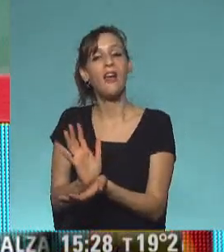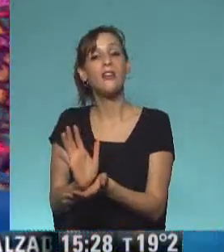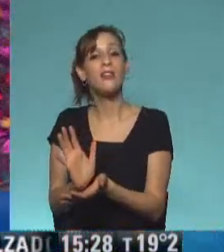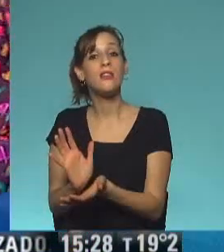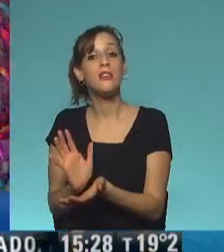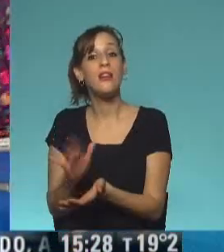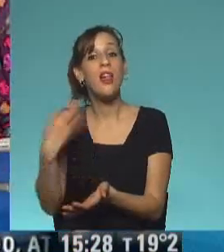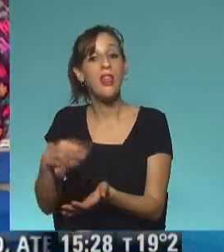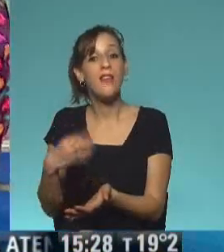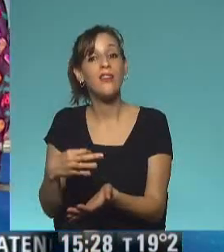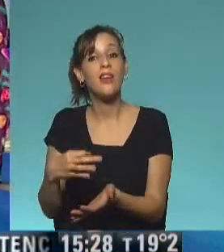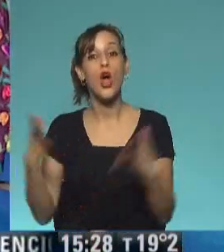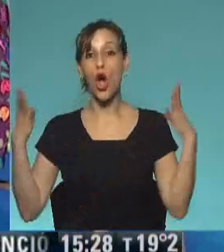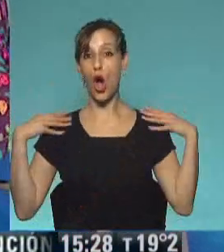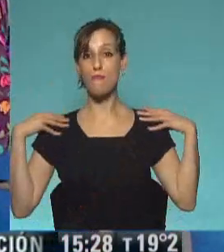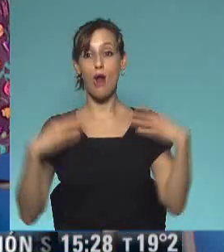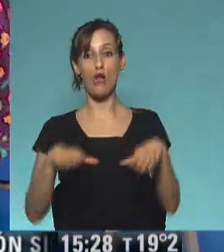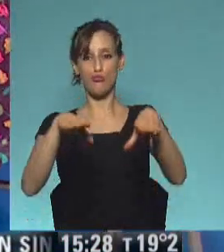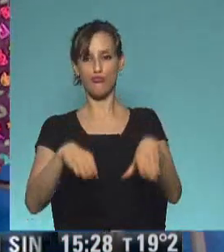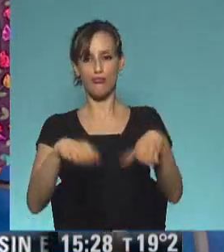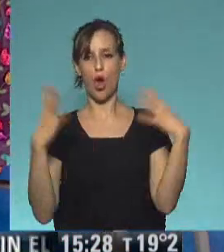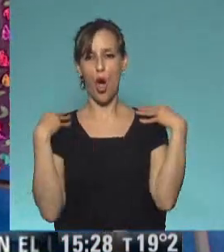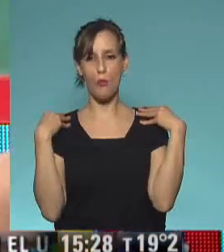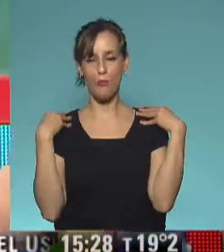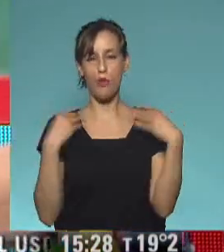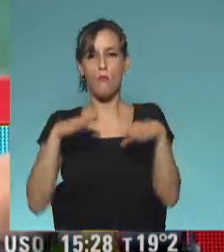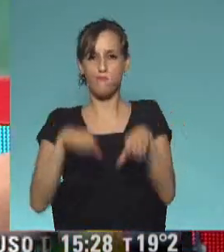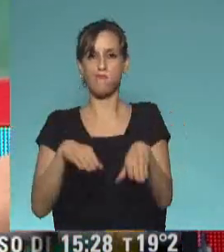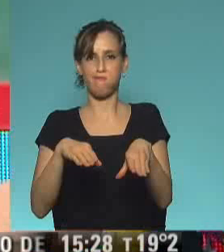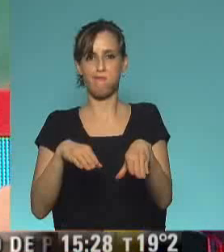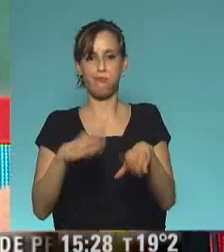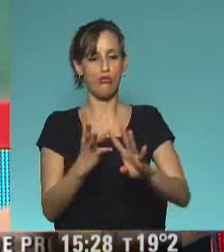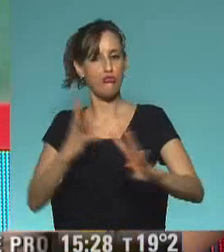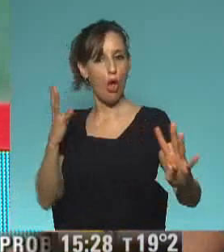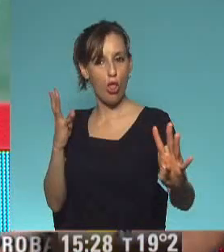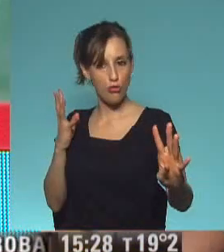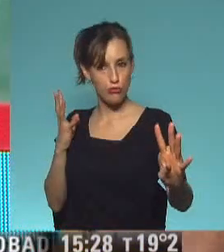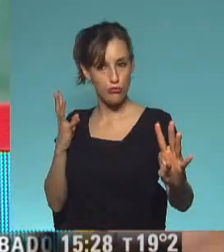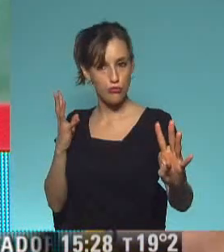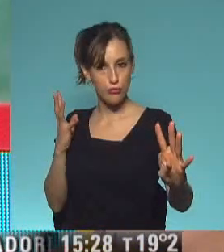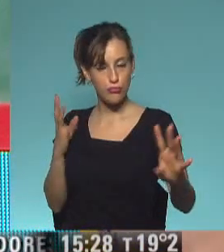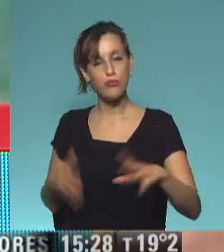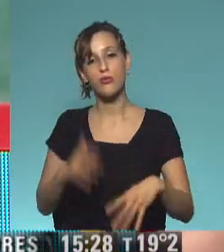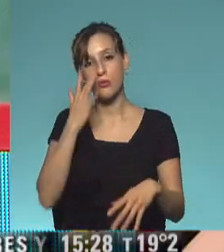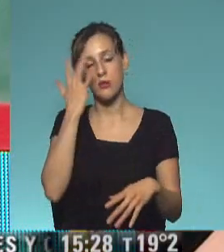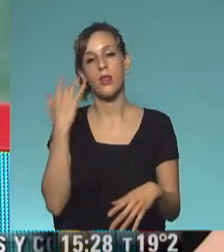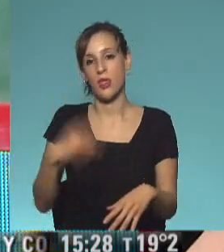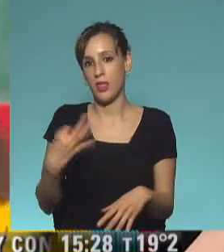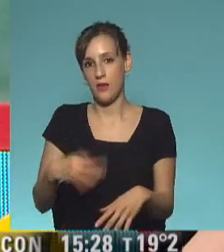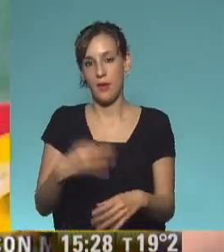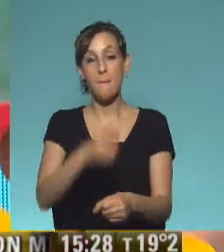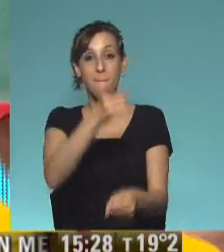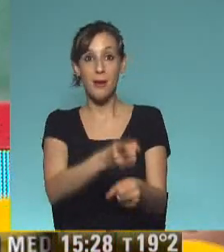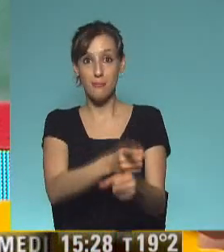Ahora no lo podemos hacer, pero. Están ahí, van que estar, así y vienen así. Sí, todos agarrados del hombro del de adelante. Ahí está. El de adelante de todo de la fila, el primero